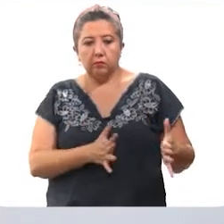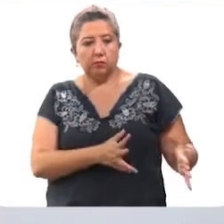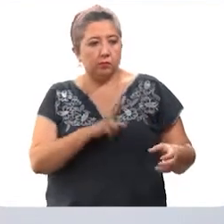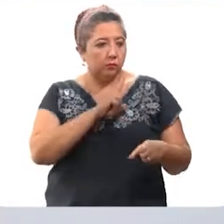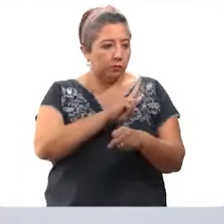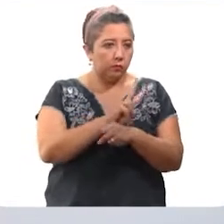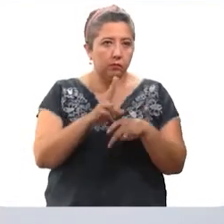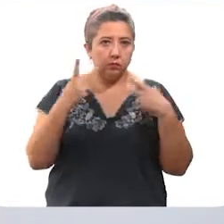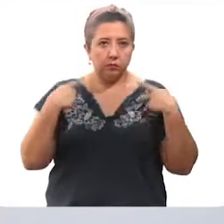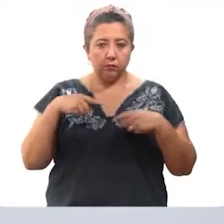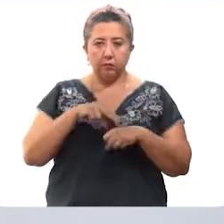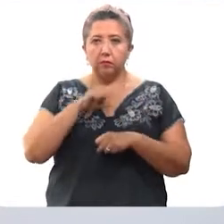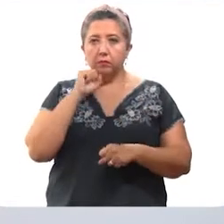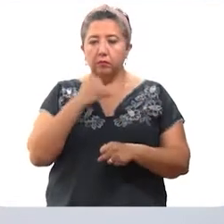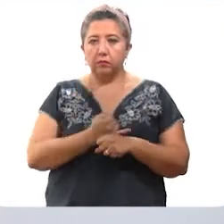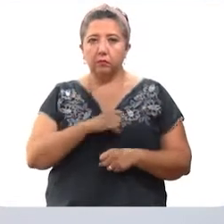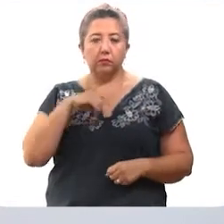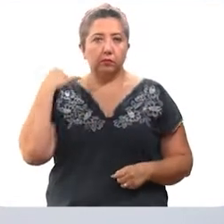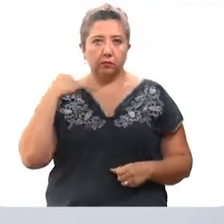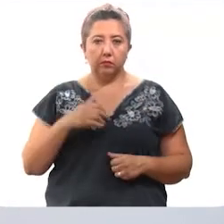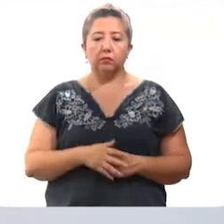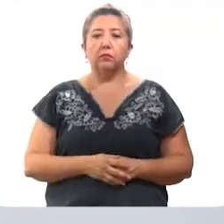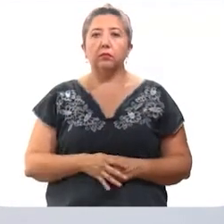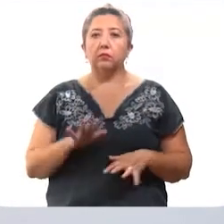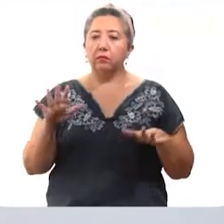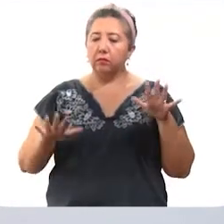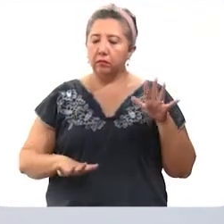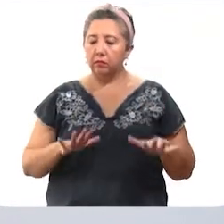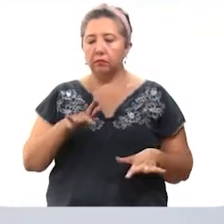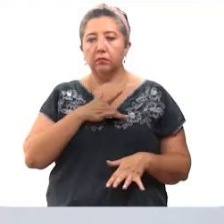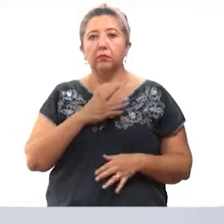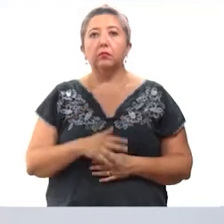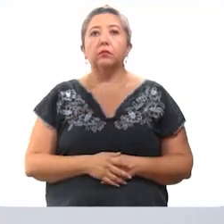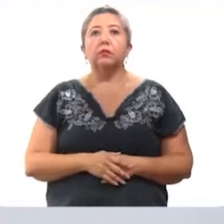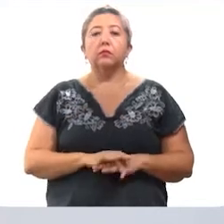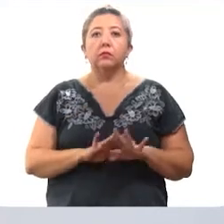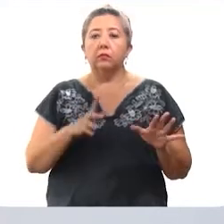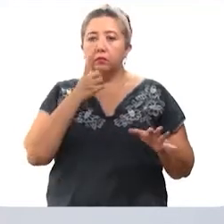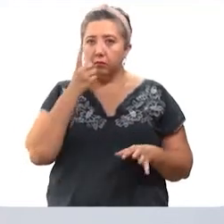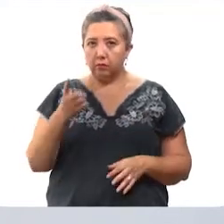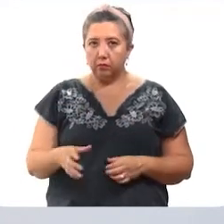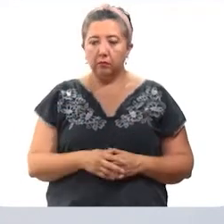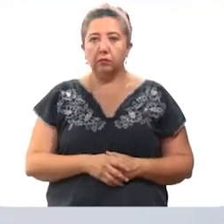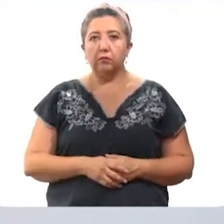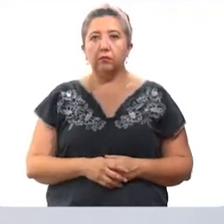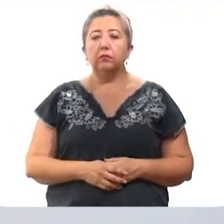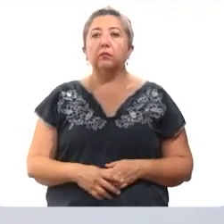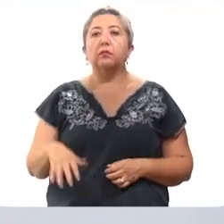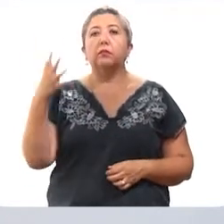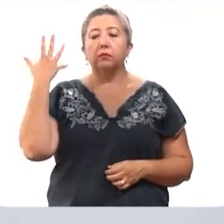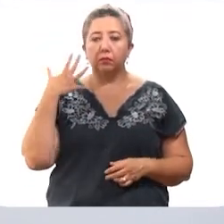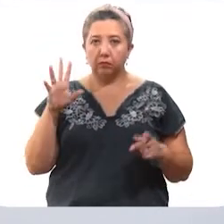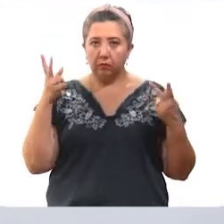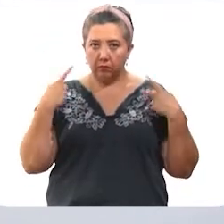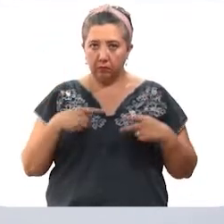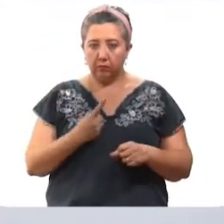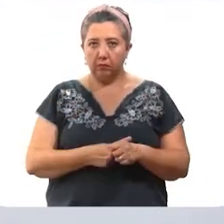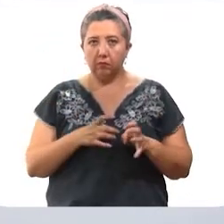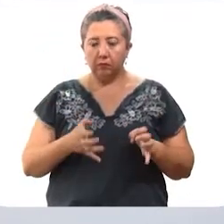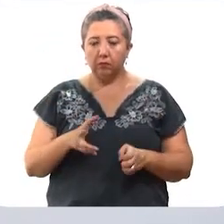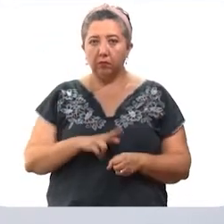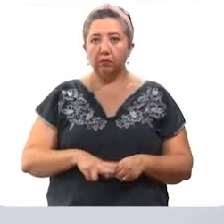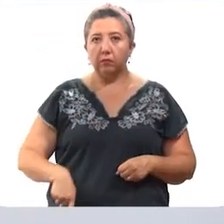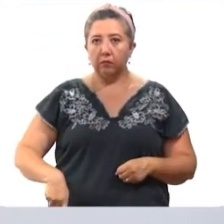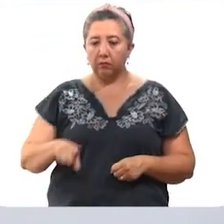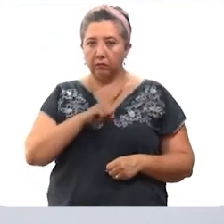aislados, monitoreados por personal médico de los servicios de salud de Yucatán. Presentan síntomas leves. Como ya se mencionó, 10 de los casos positivos están